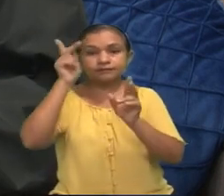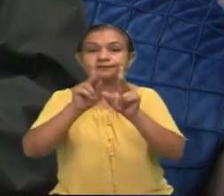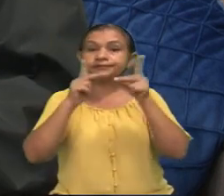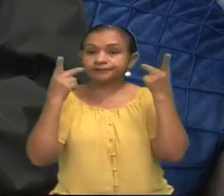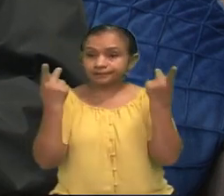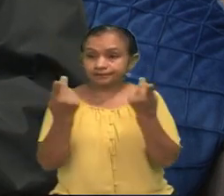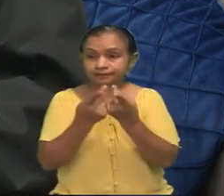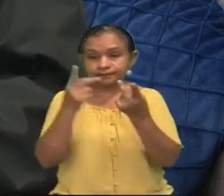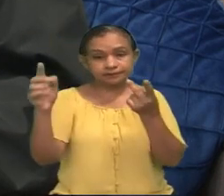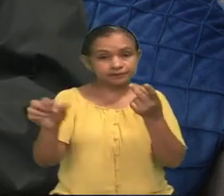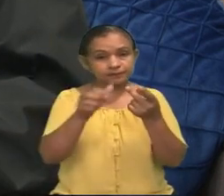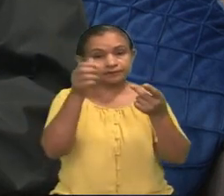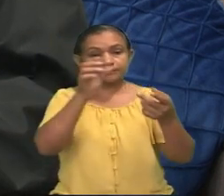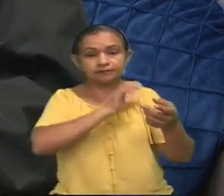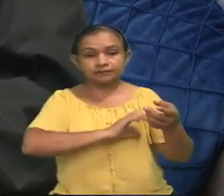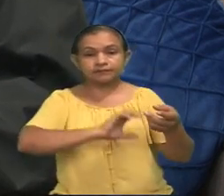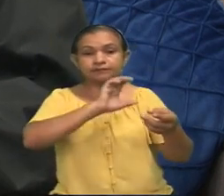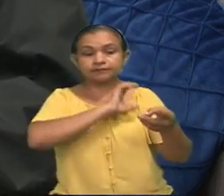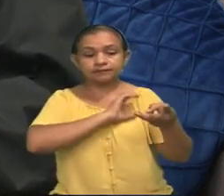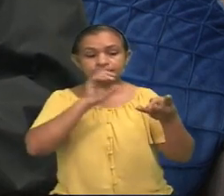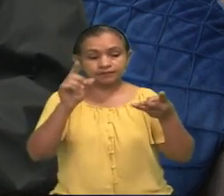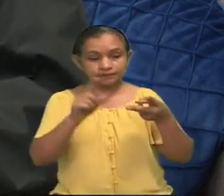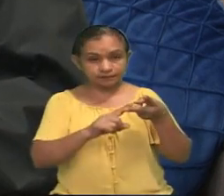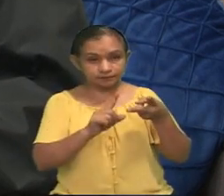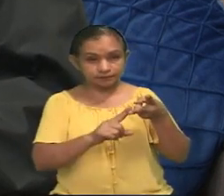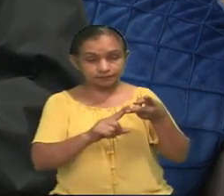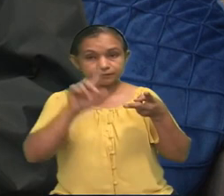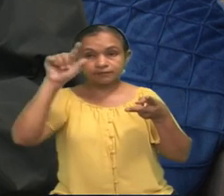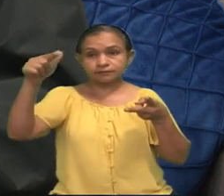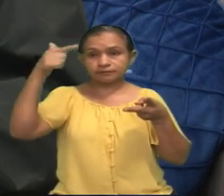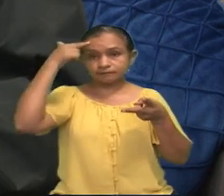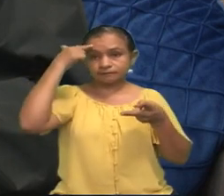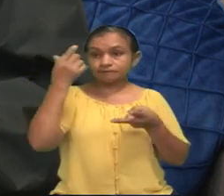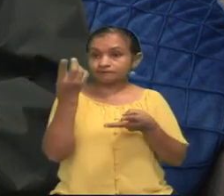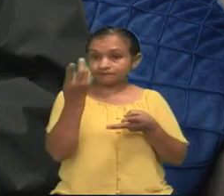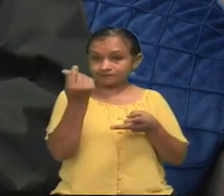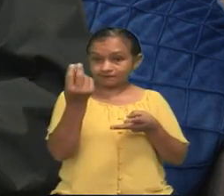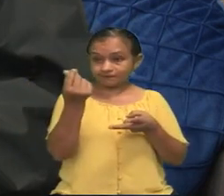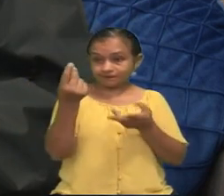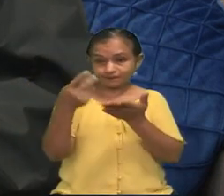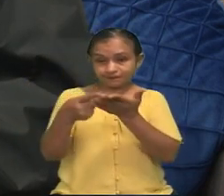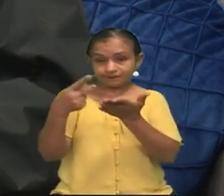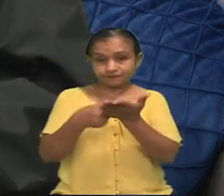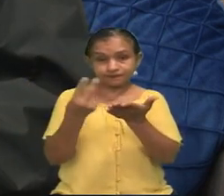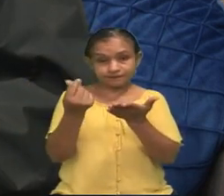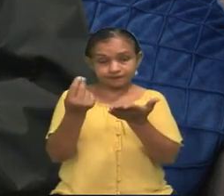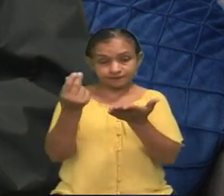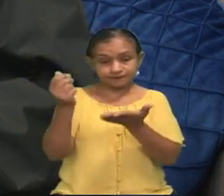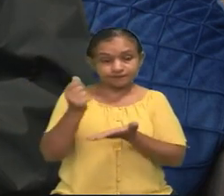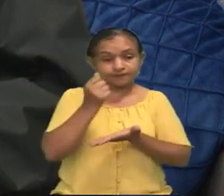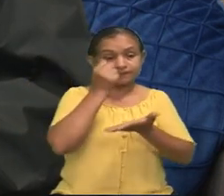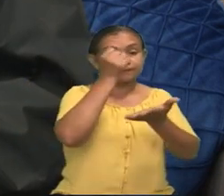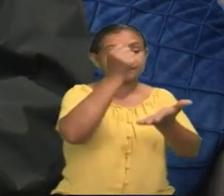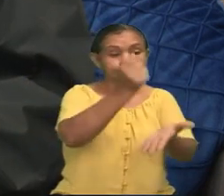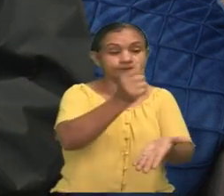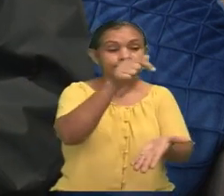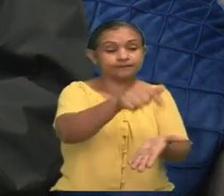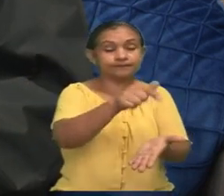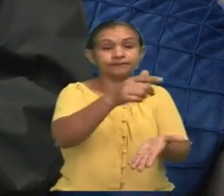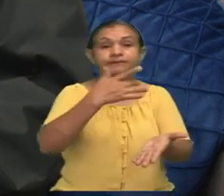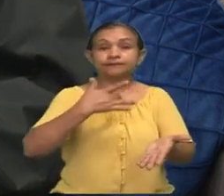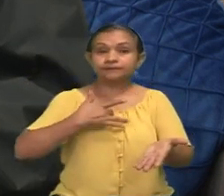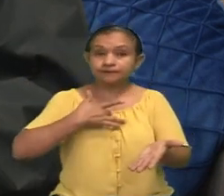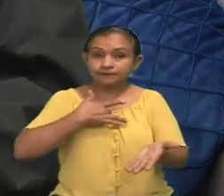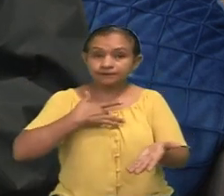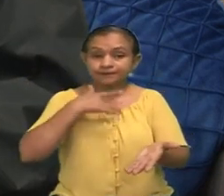Otra característica es que el Estado asigna los recursos presupuestarios, los recursos económicos, financieros